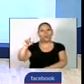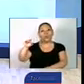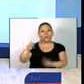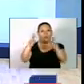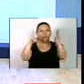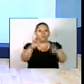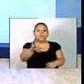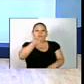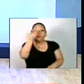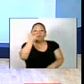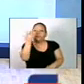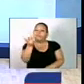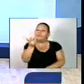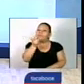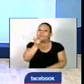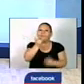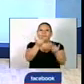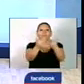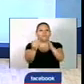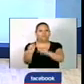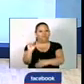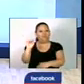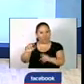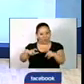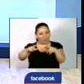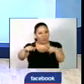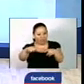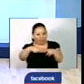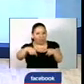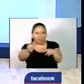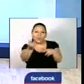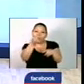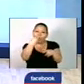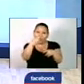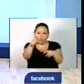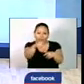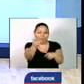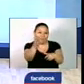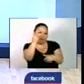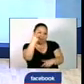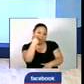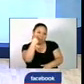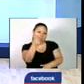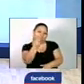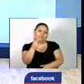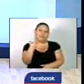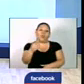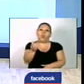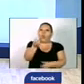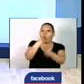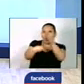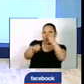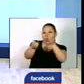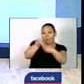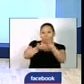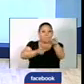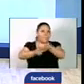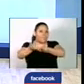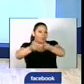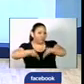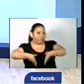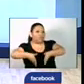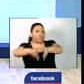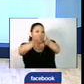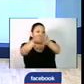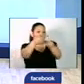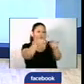sabores y nos habla precisamente de este tipo de platillo que seguramente muchos te gustan cuando caminan y viajan hacia